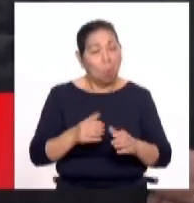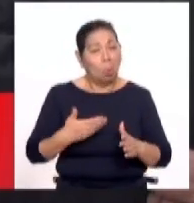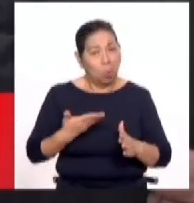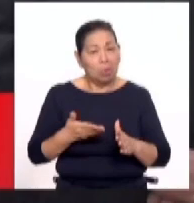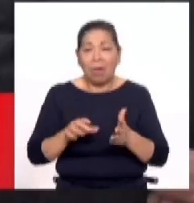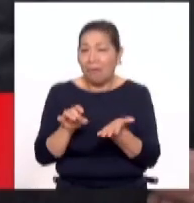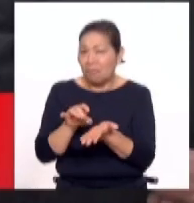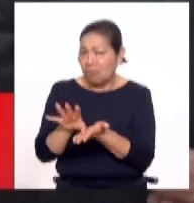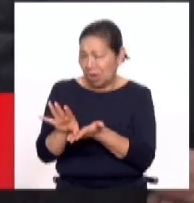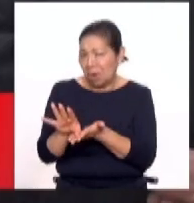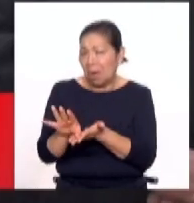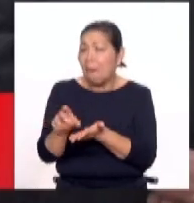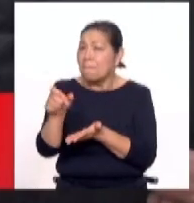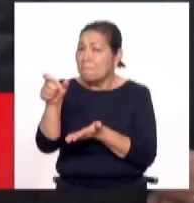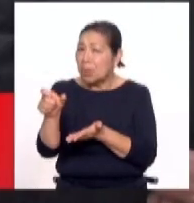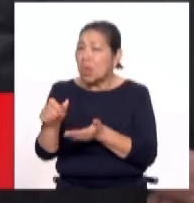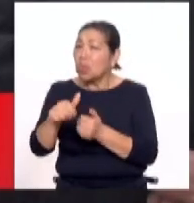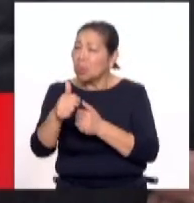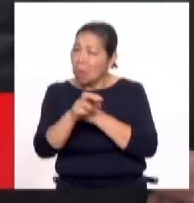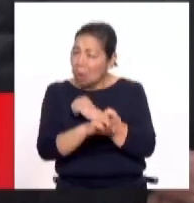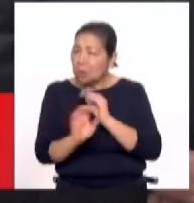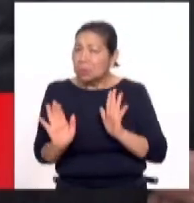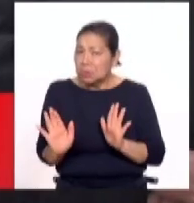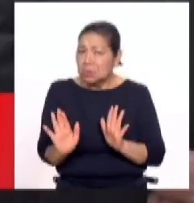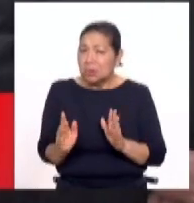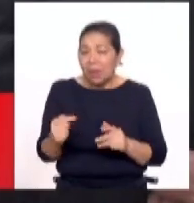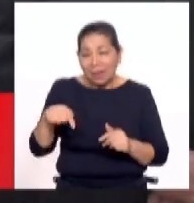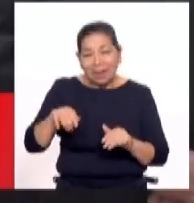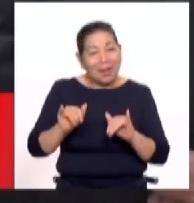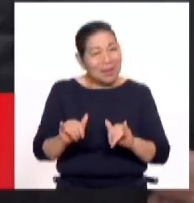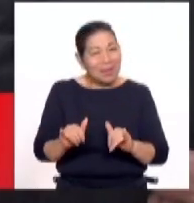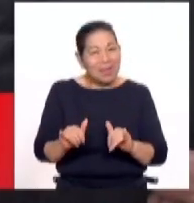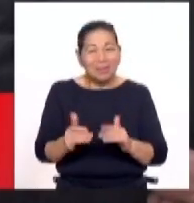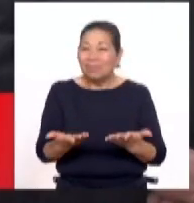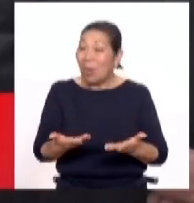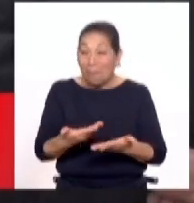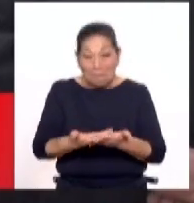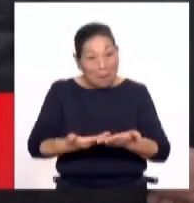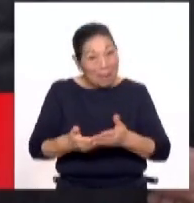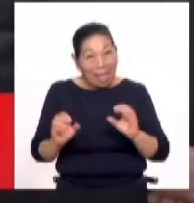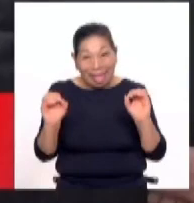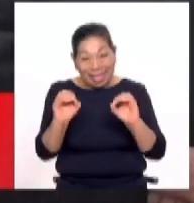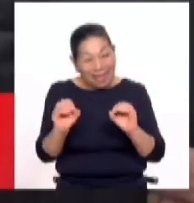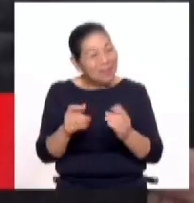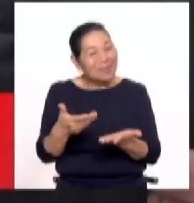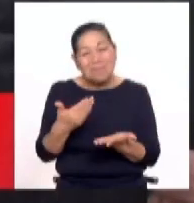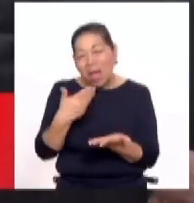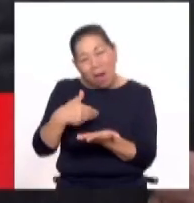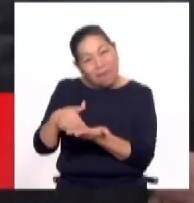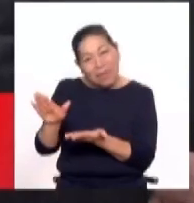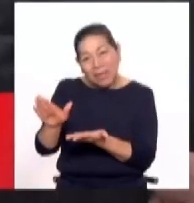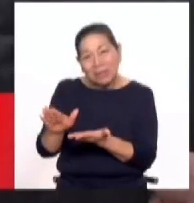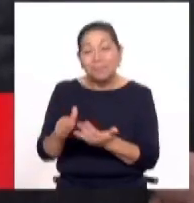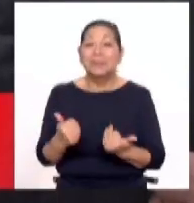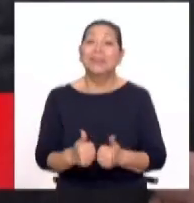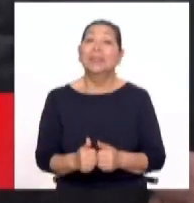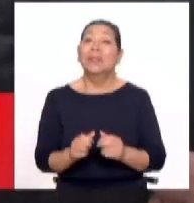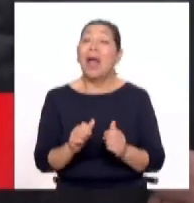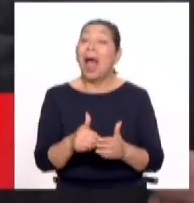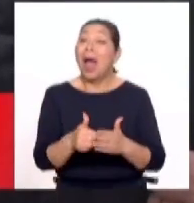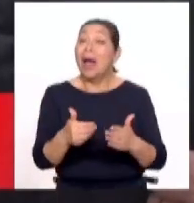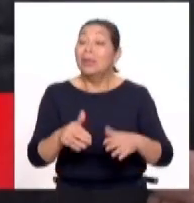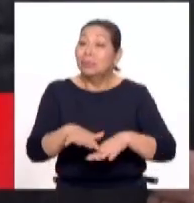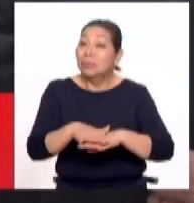ser expulsados los extranjeros que estén en nuestro país en forma irregular. No. Antes, con